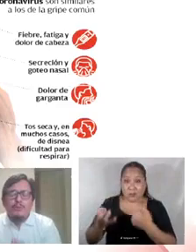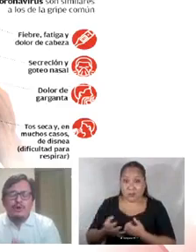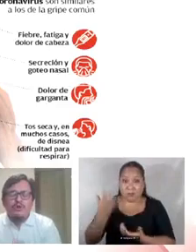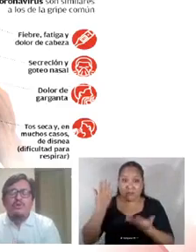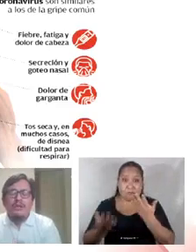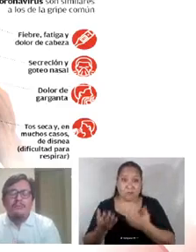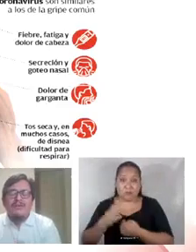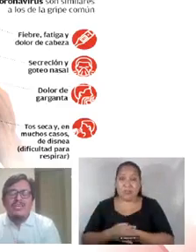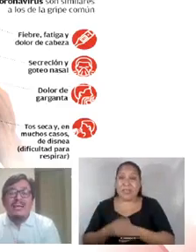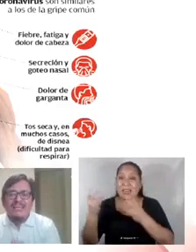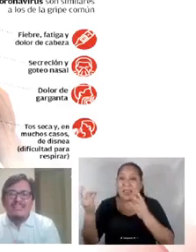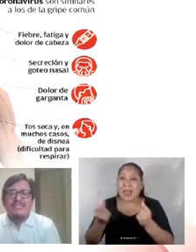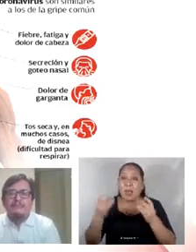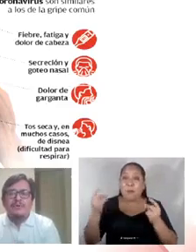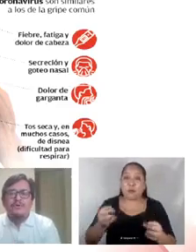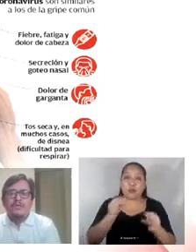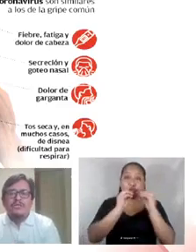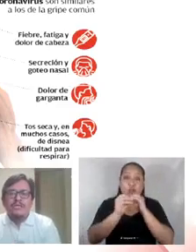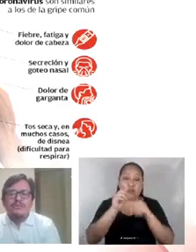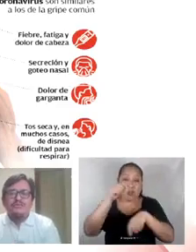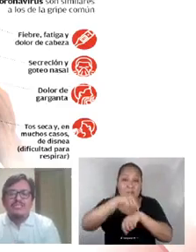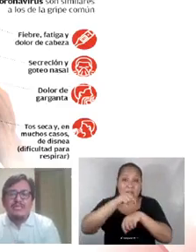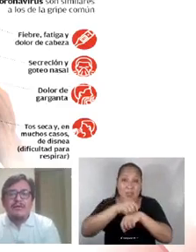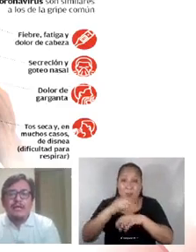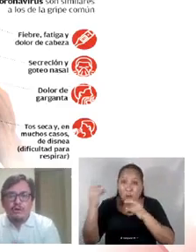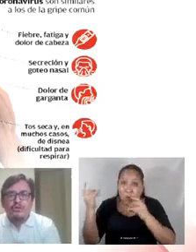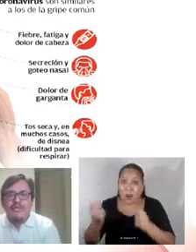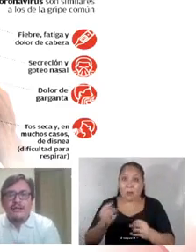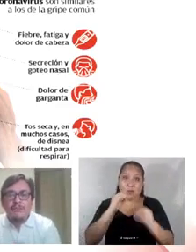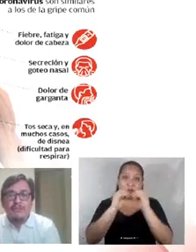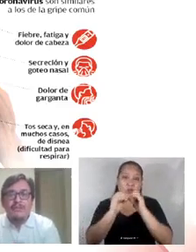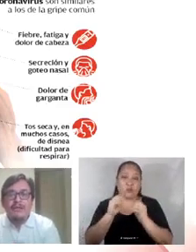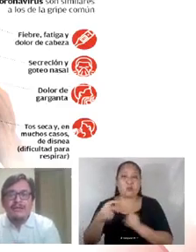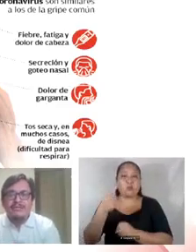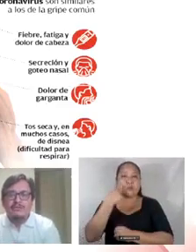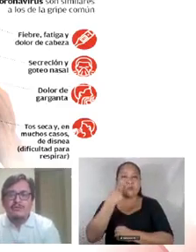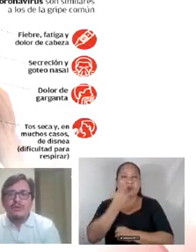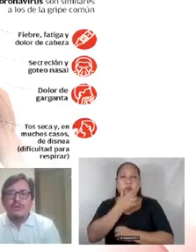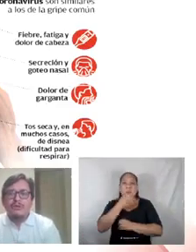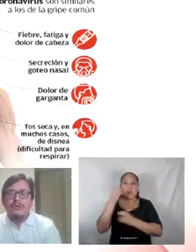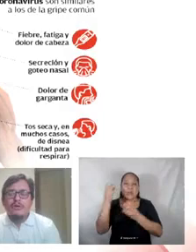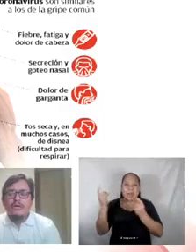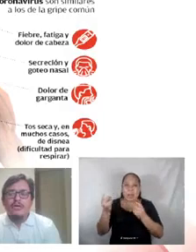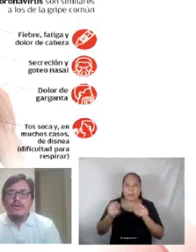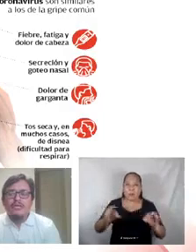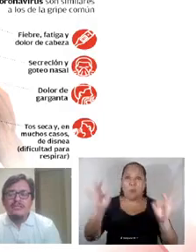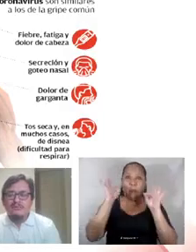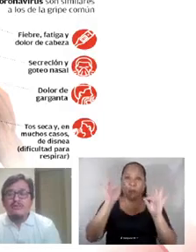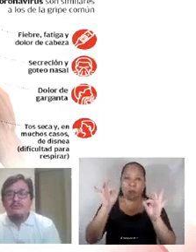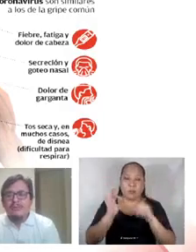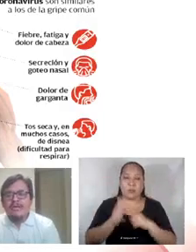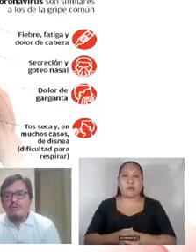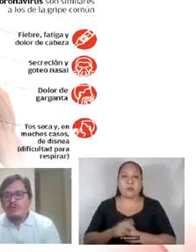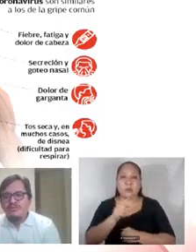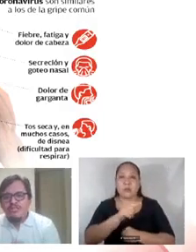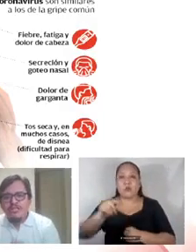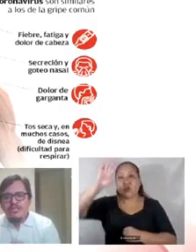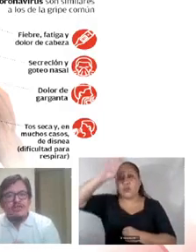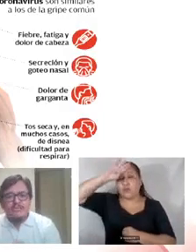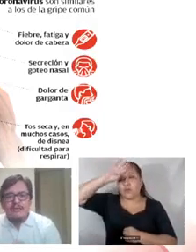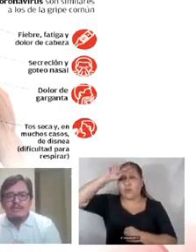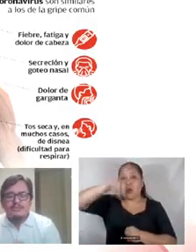actuar oportunamente y ganar tiempo, tenemos que saber reconocer rápidamente el riesgo, ¿no? Y esta es una enfermedad